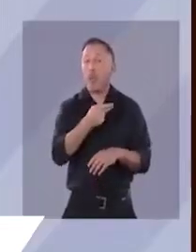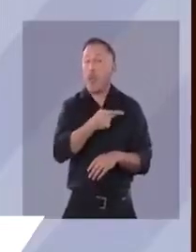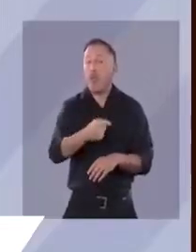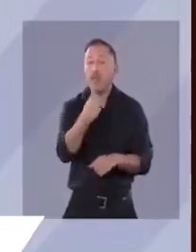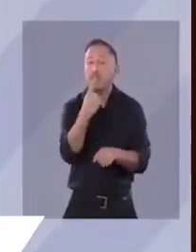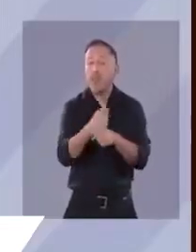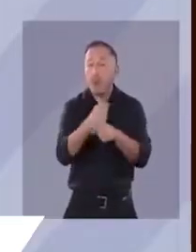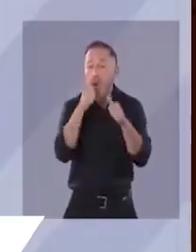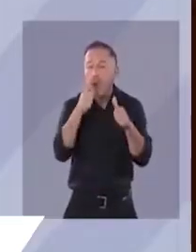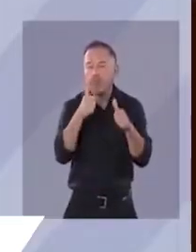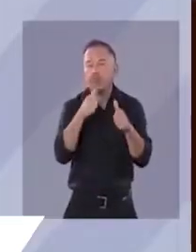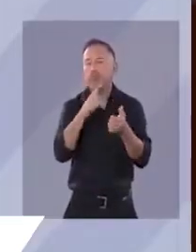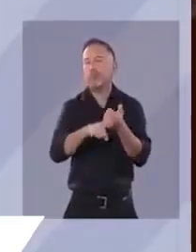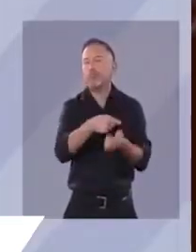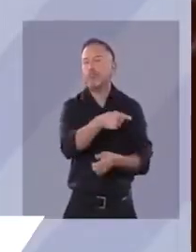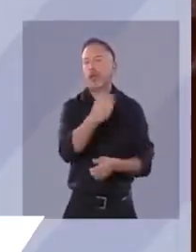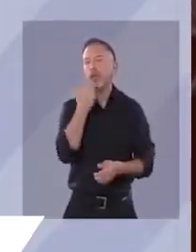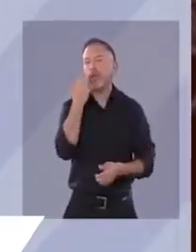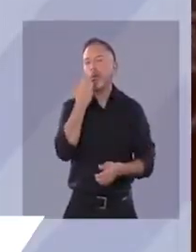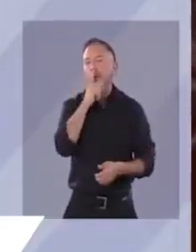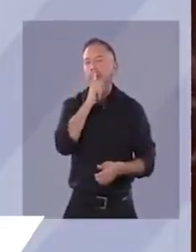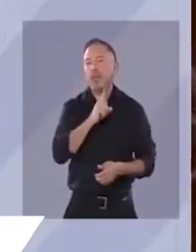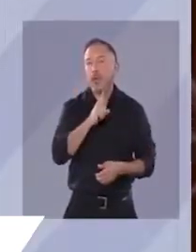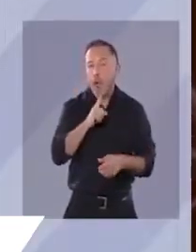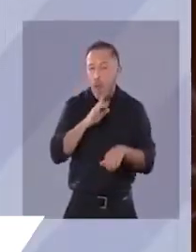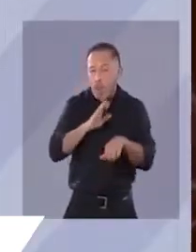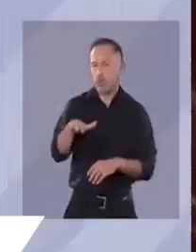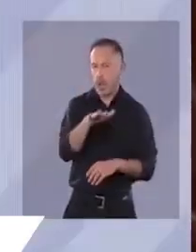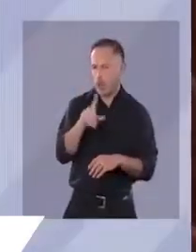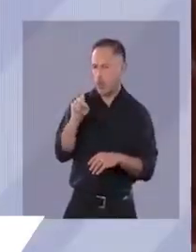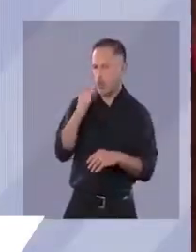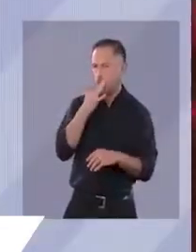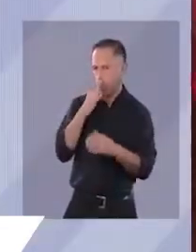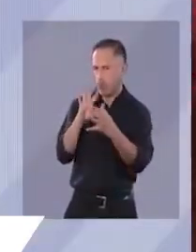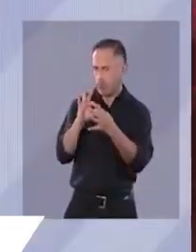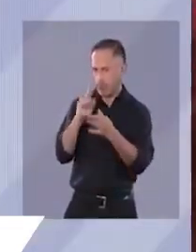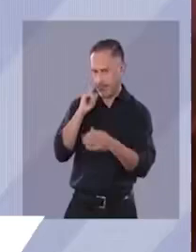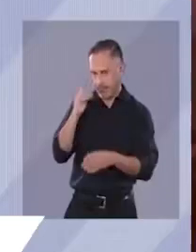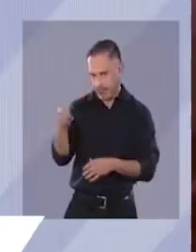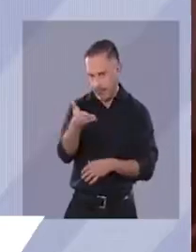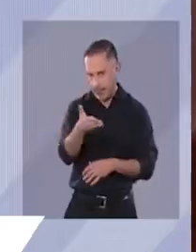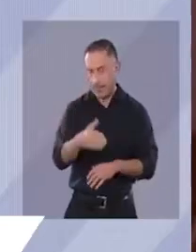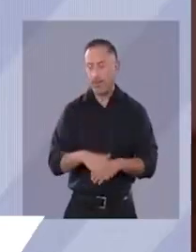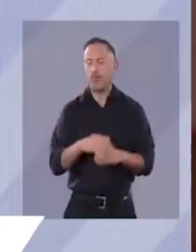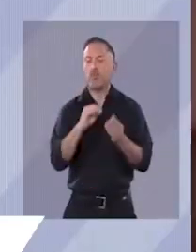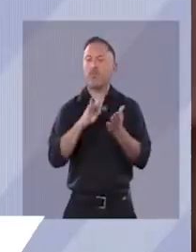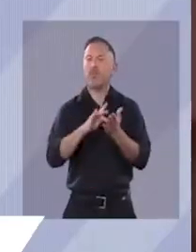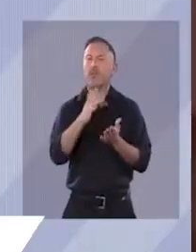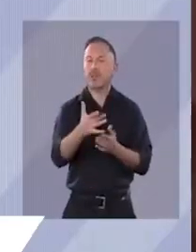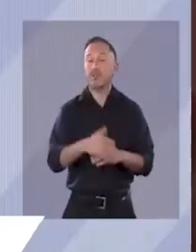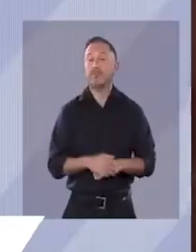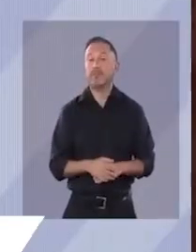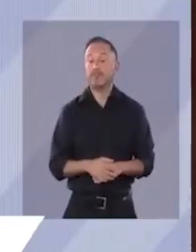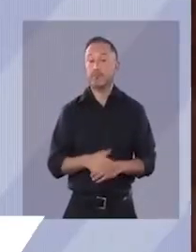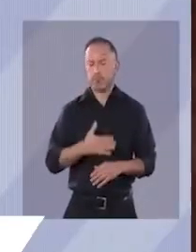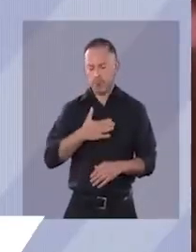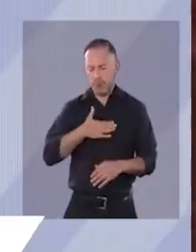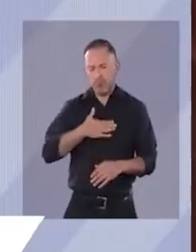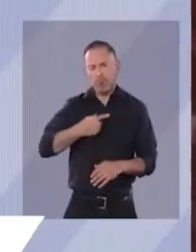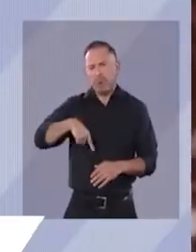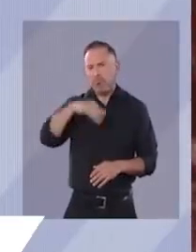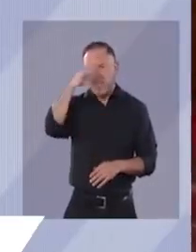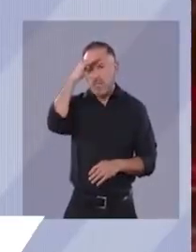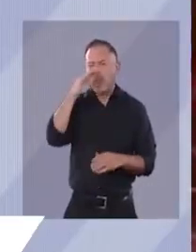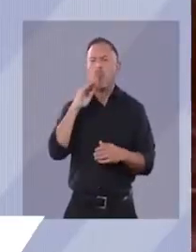eso de Claudia miente. Pues vamos a recuperar otro momento